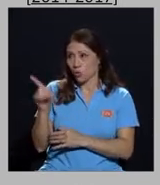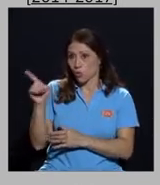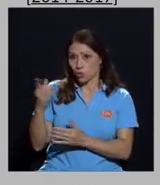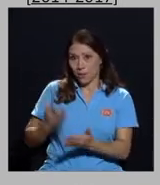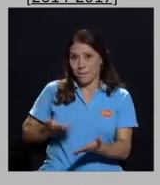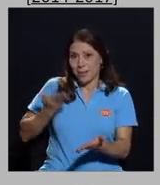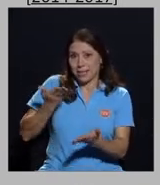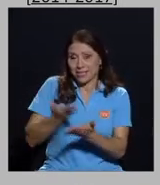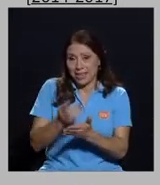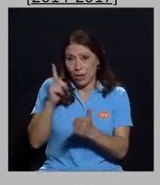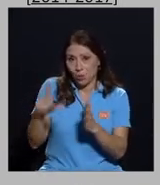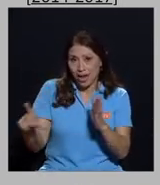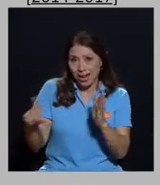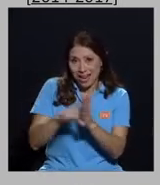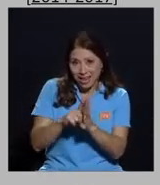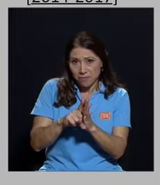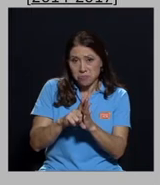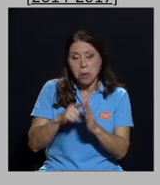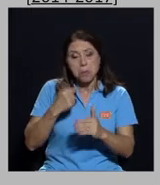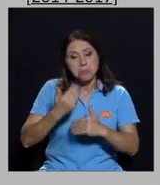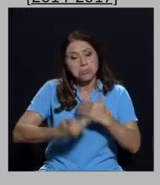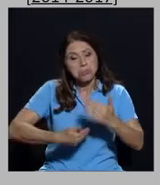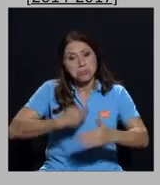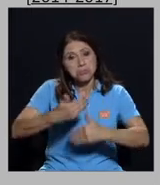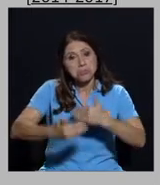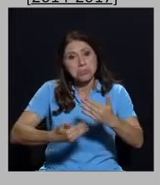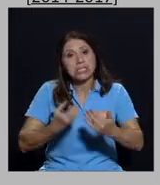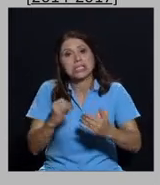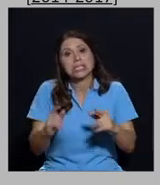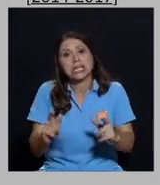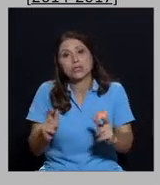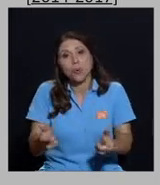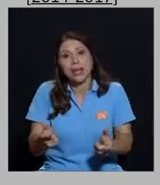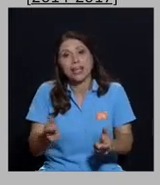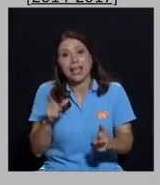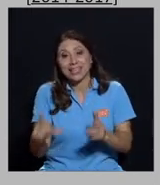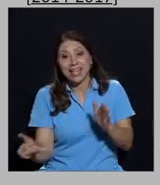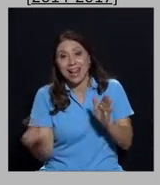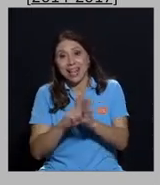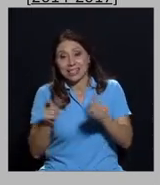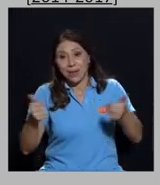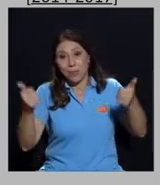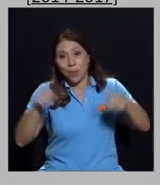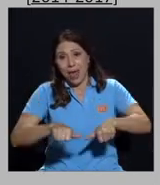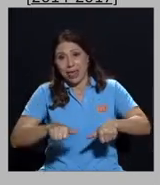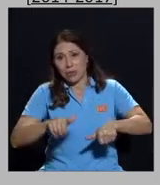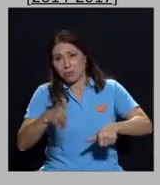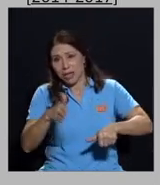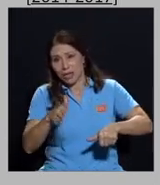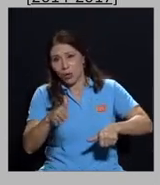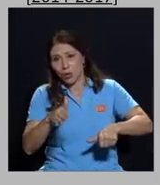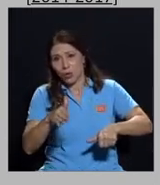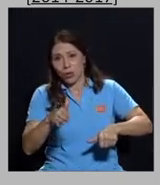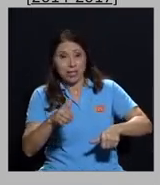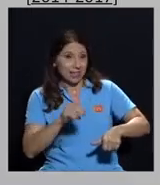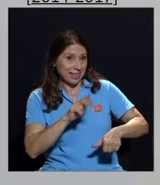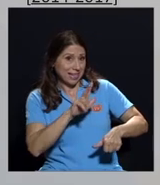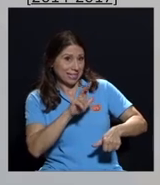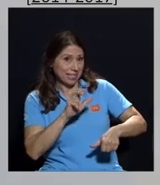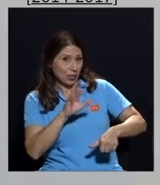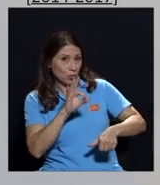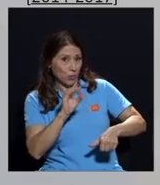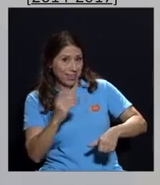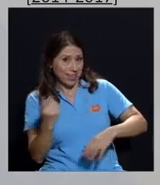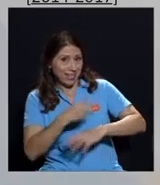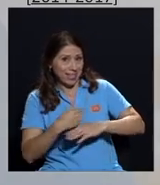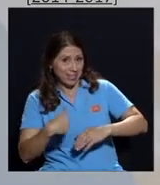ley y se va por el curso ordinario y tiene suerte esa ley va a estar siendo aprobada 192.600 sea más o menos